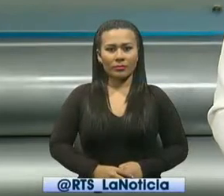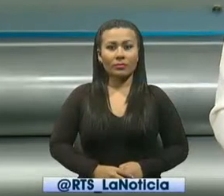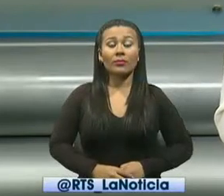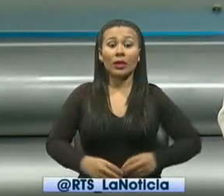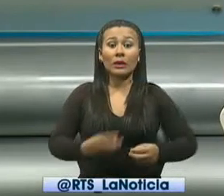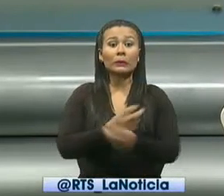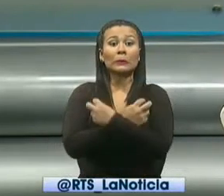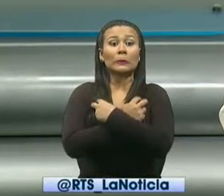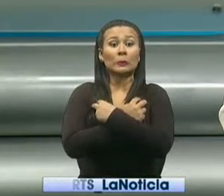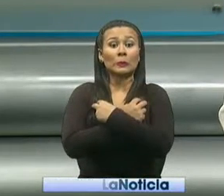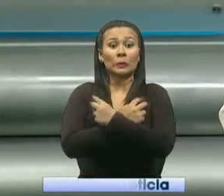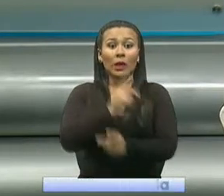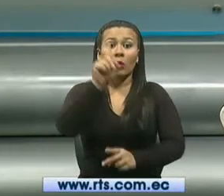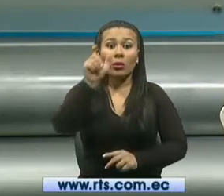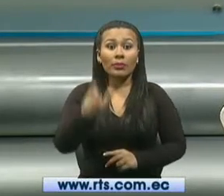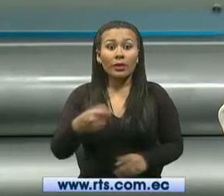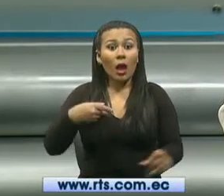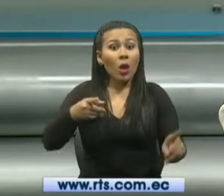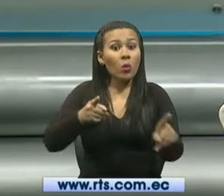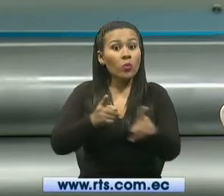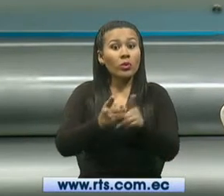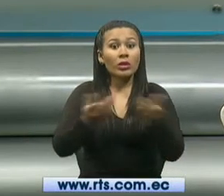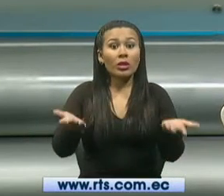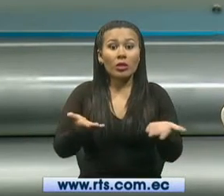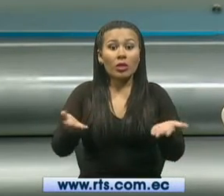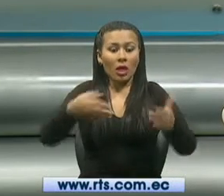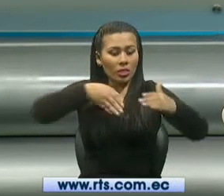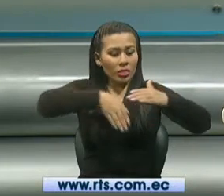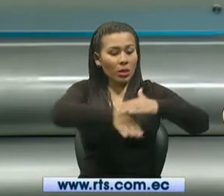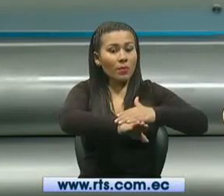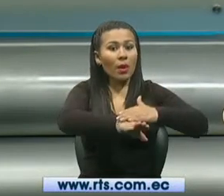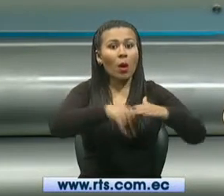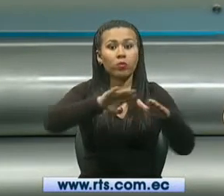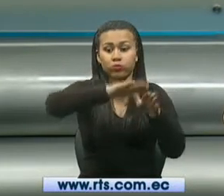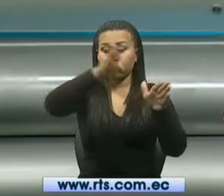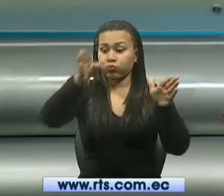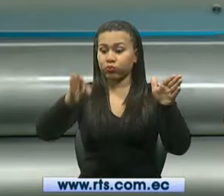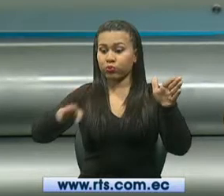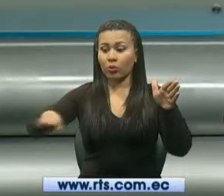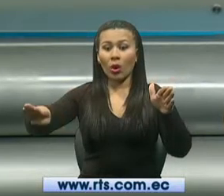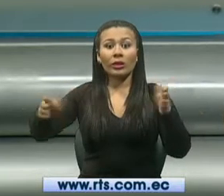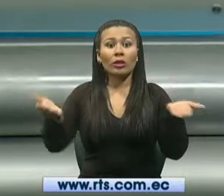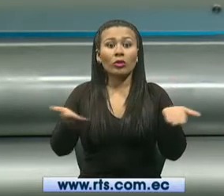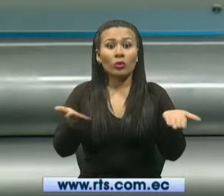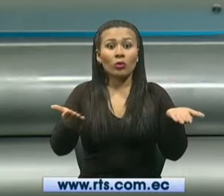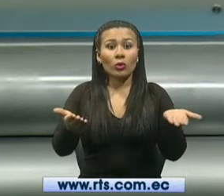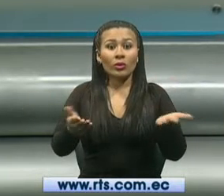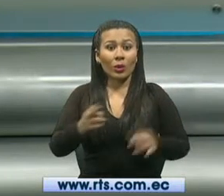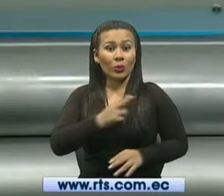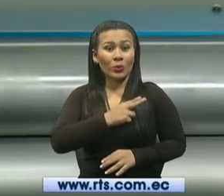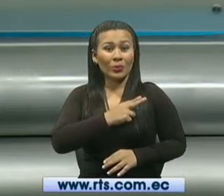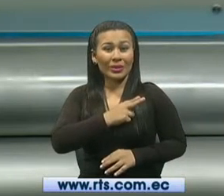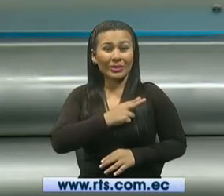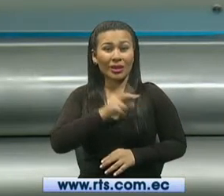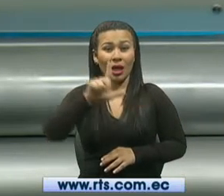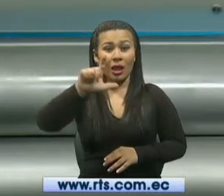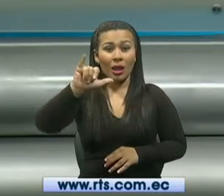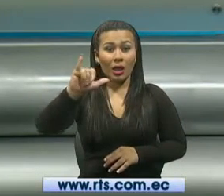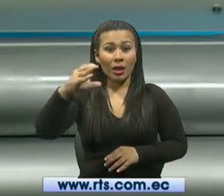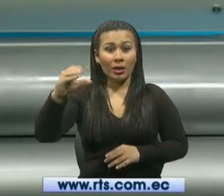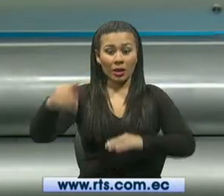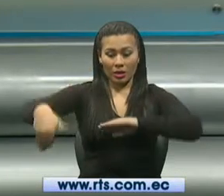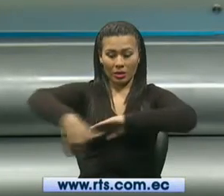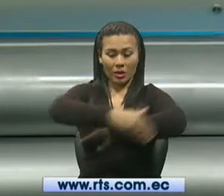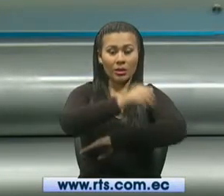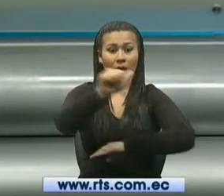El cadáver de una persona fue encontrado bajo los escombros del paso a desnivel que se desplomó sobre la Avenida de las Américas por